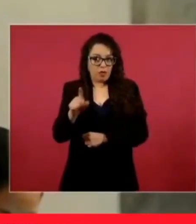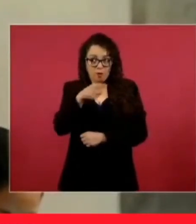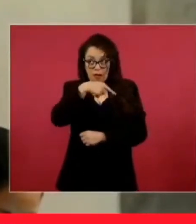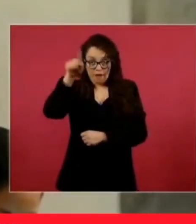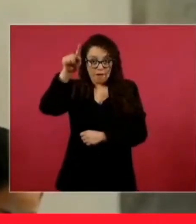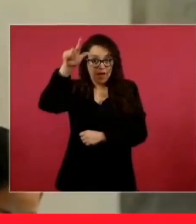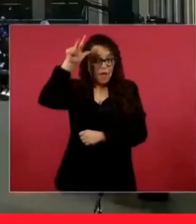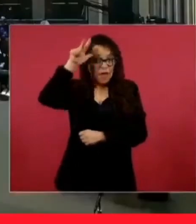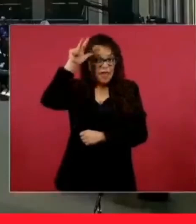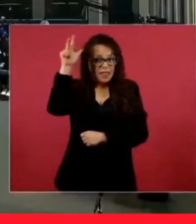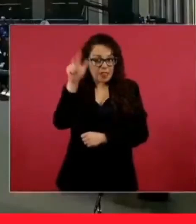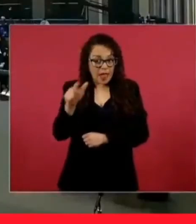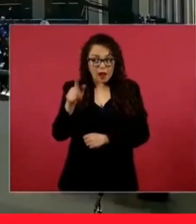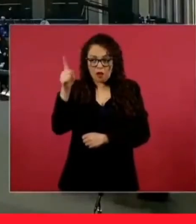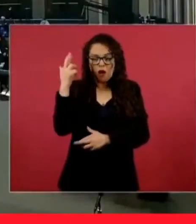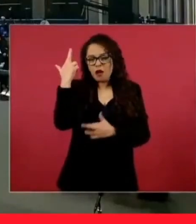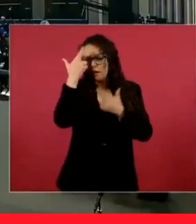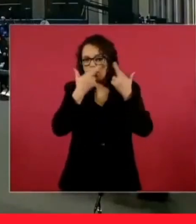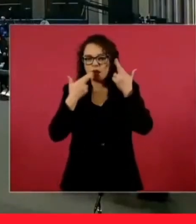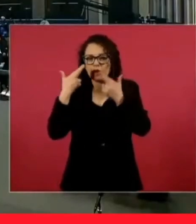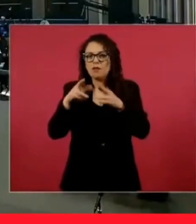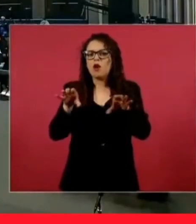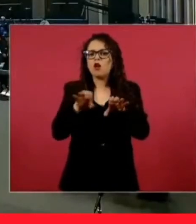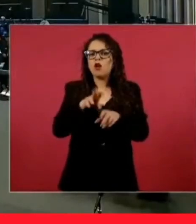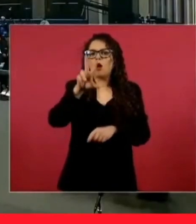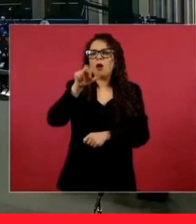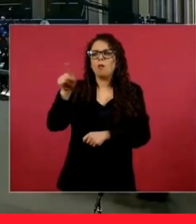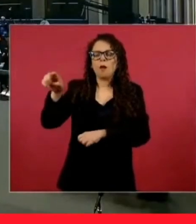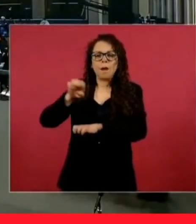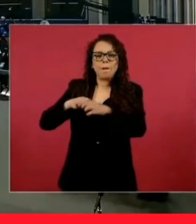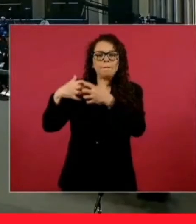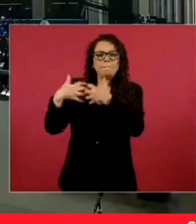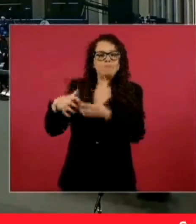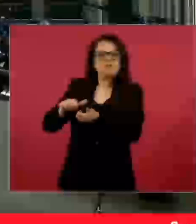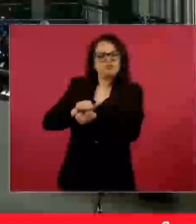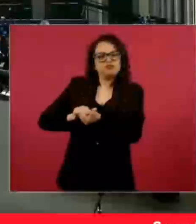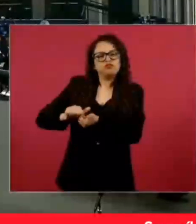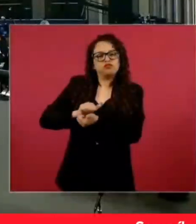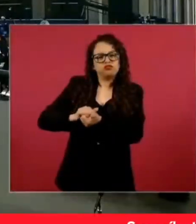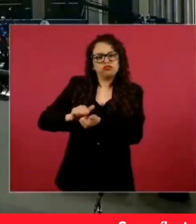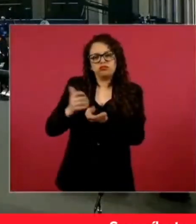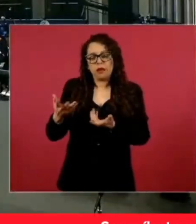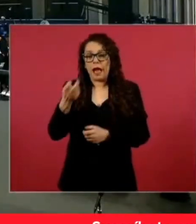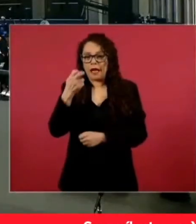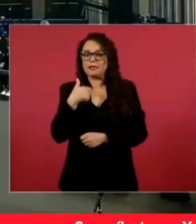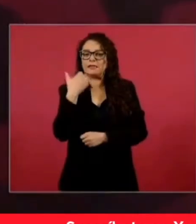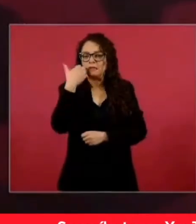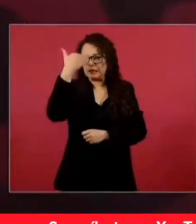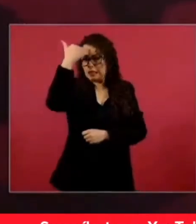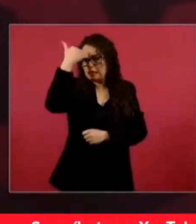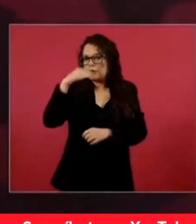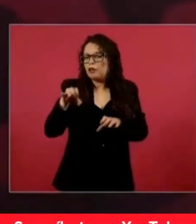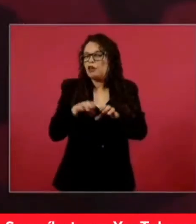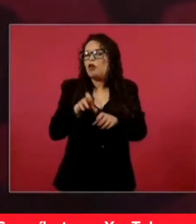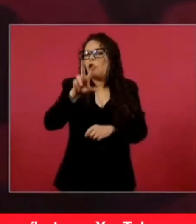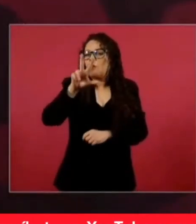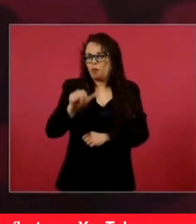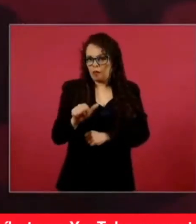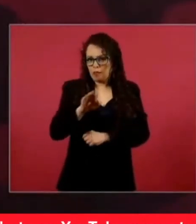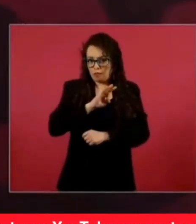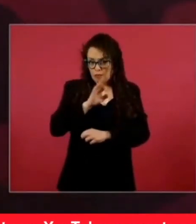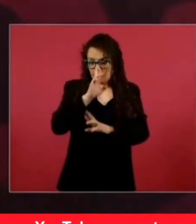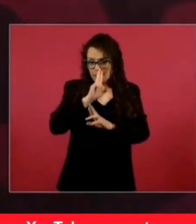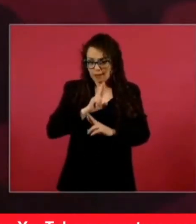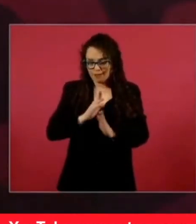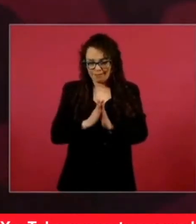de la refinería. Entonces, conocer un poco al respecto de esto, presidente. Gracias. Sí, yo creo que va a venir